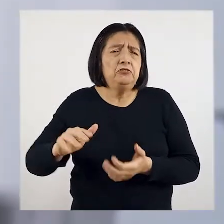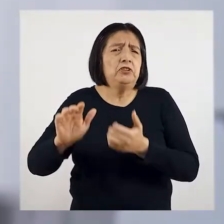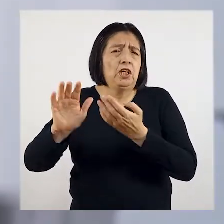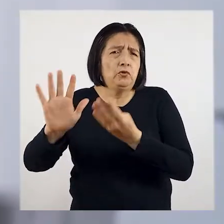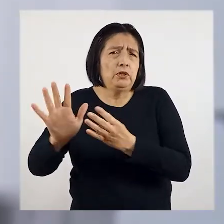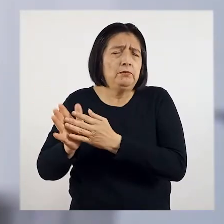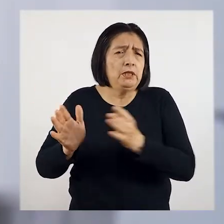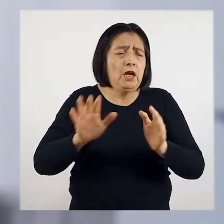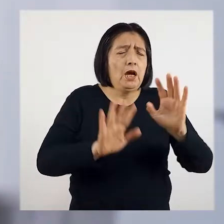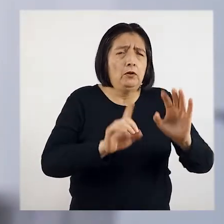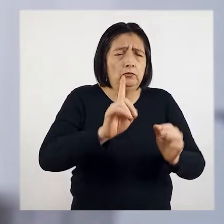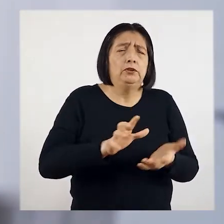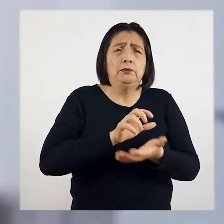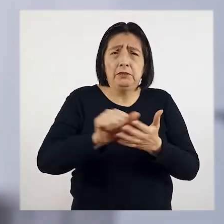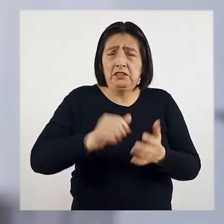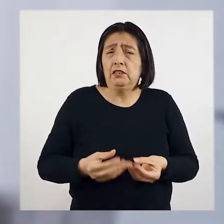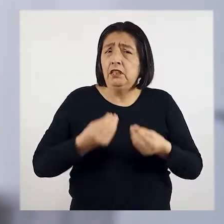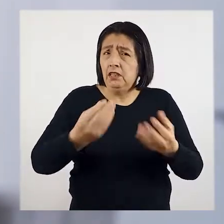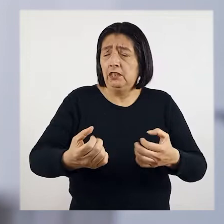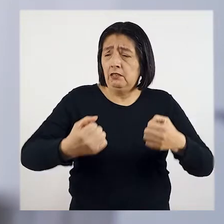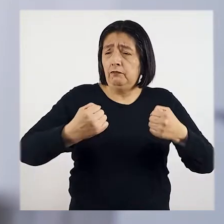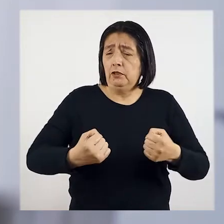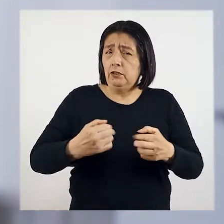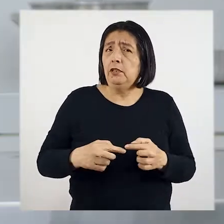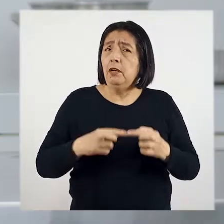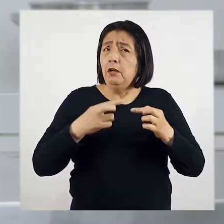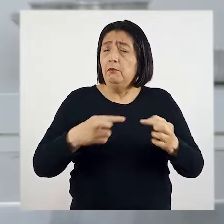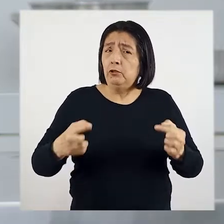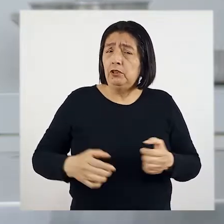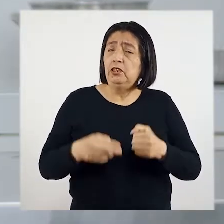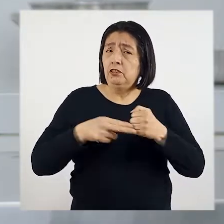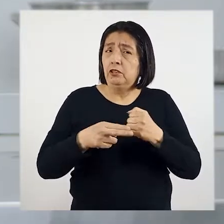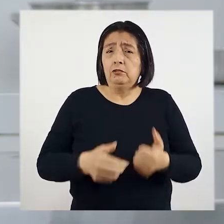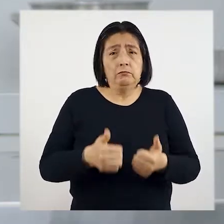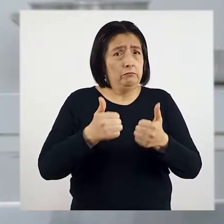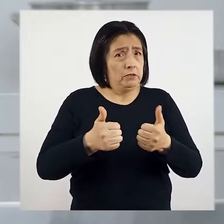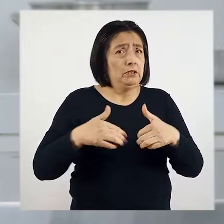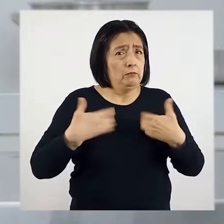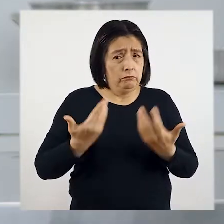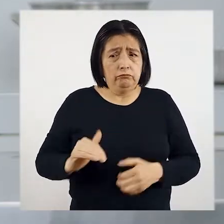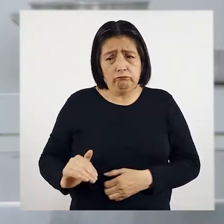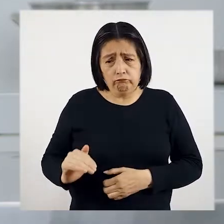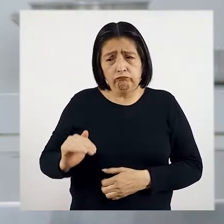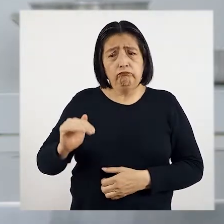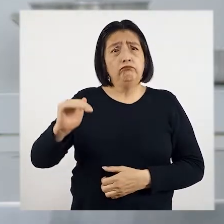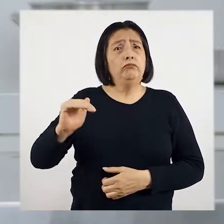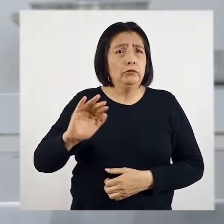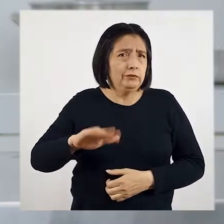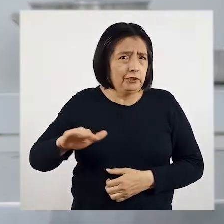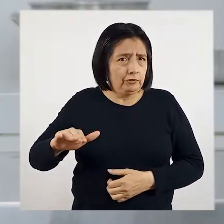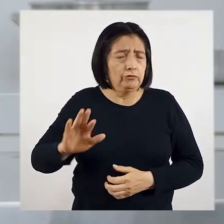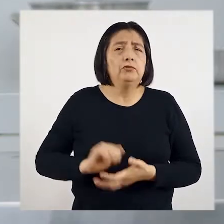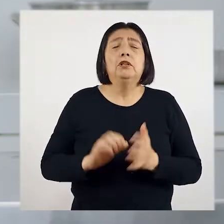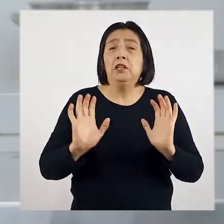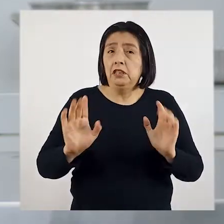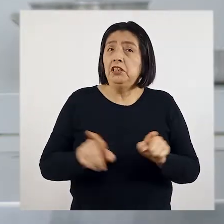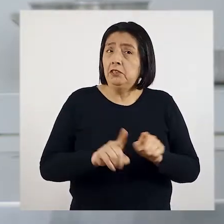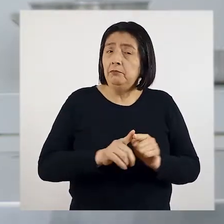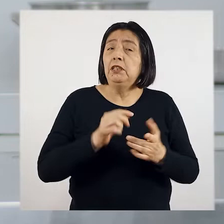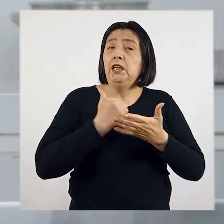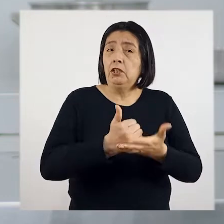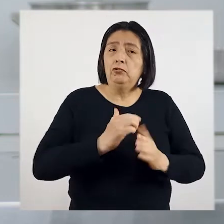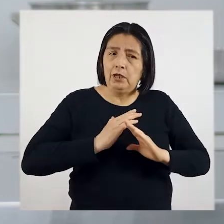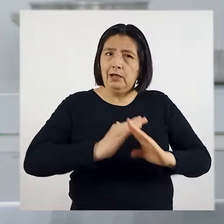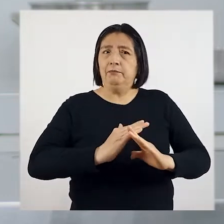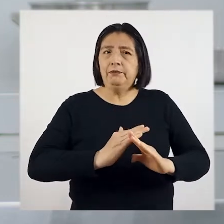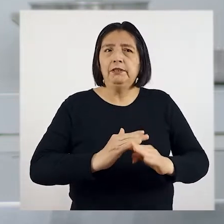que brinda energía, proteínas y hierro para un adecuado crecimiento y desarrollo infantil y además ayuda